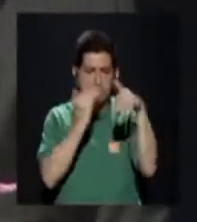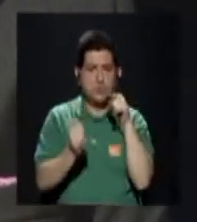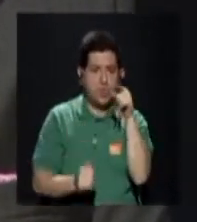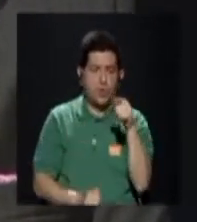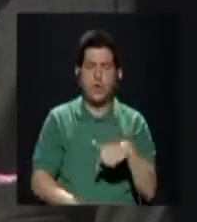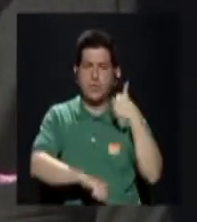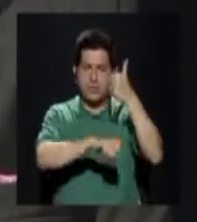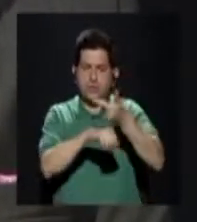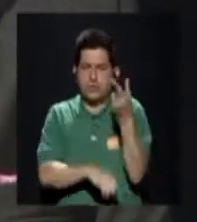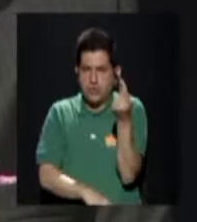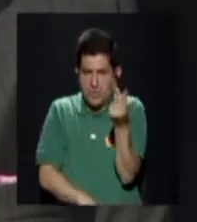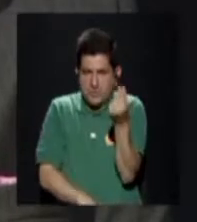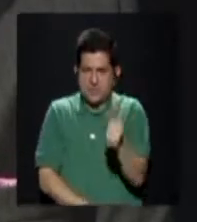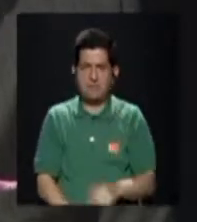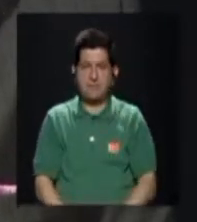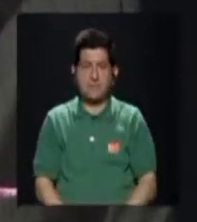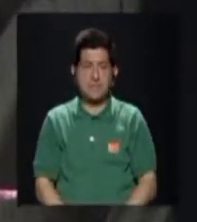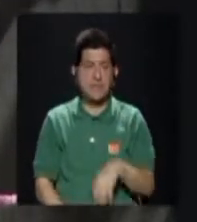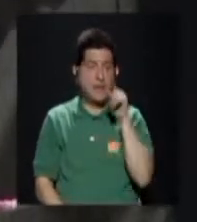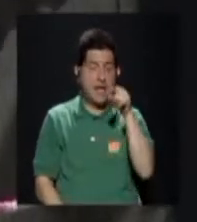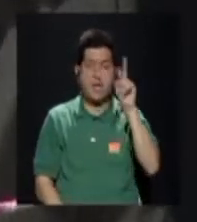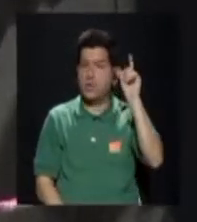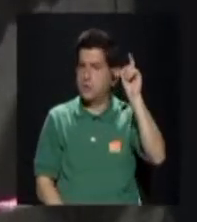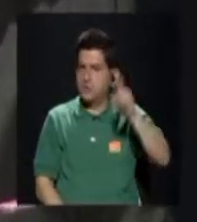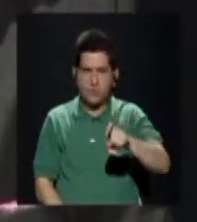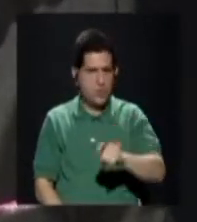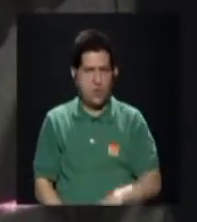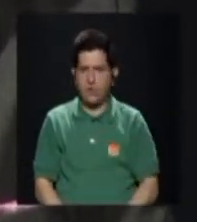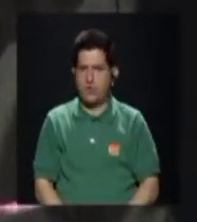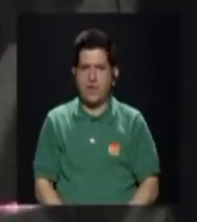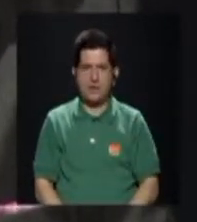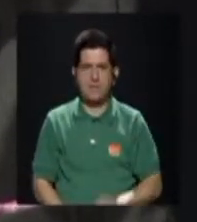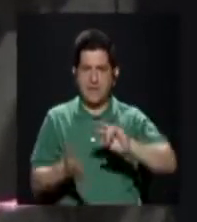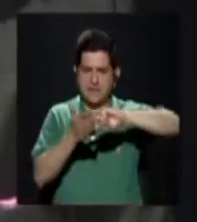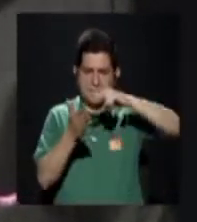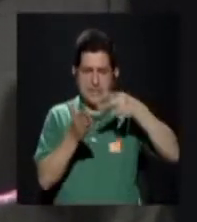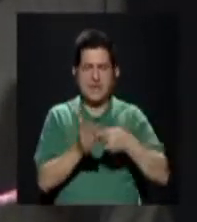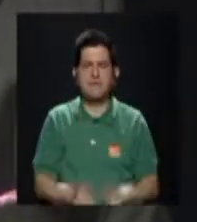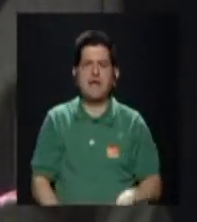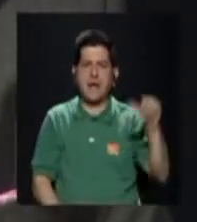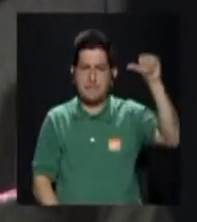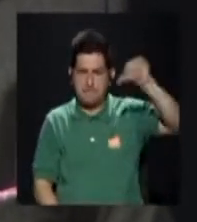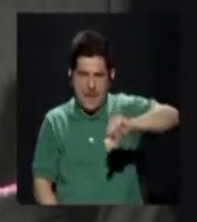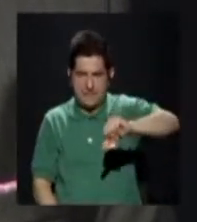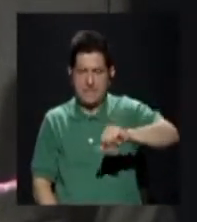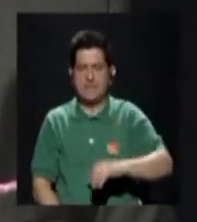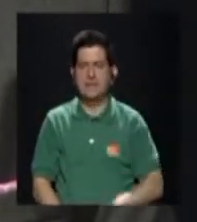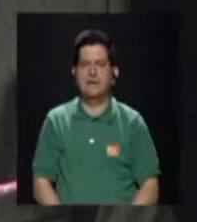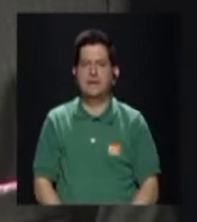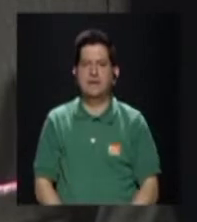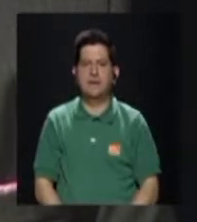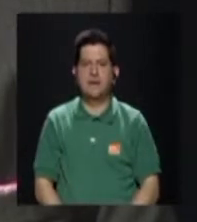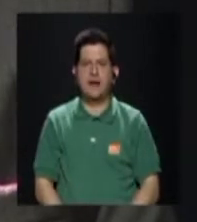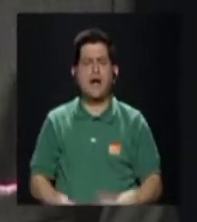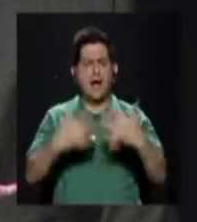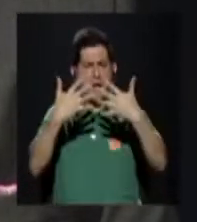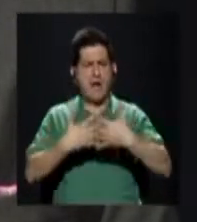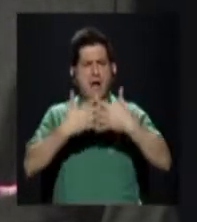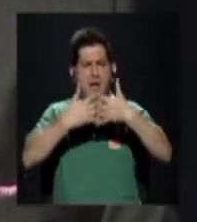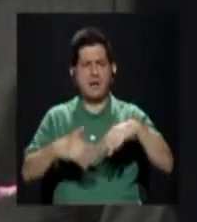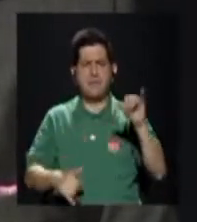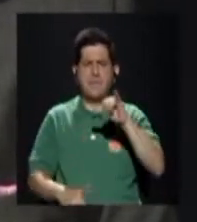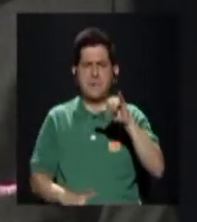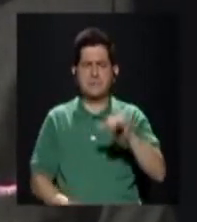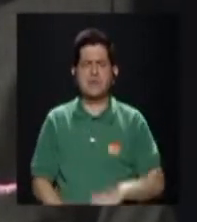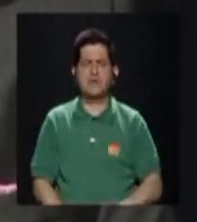precio, esos precios no deberían hacerlas caer en pérdidas. Entonces, probablemente cualquier empresa como Recope que se